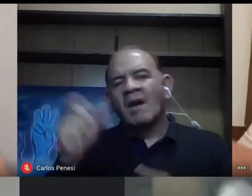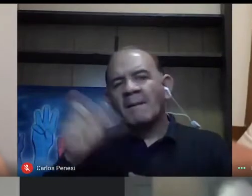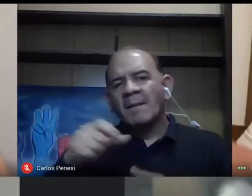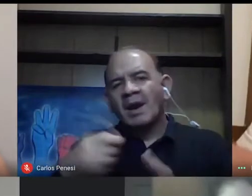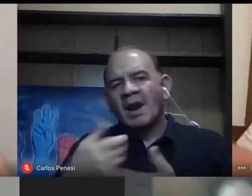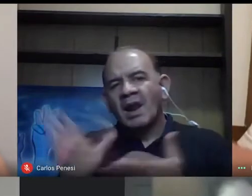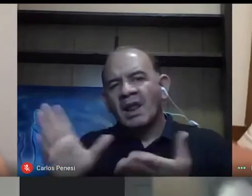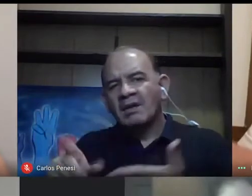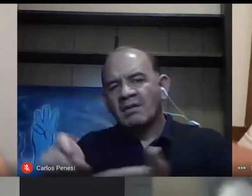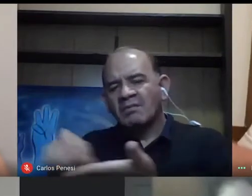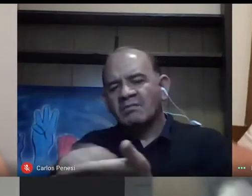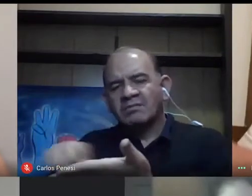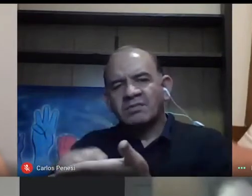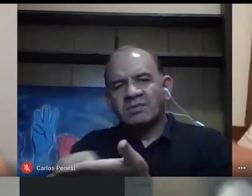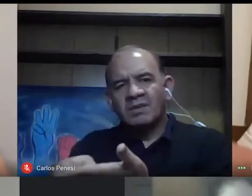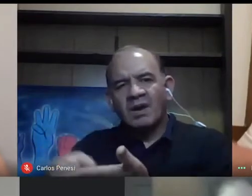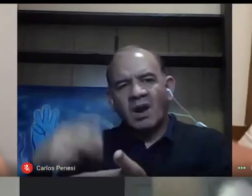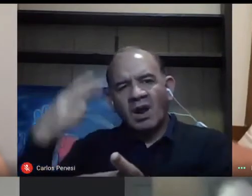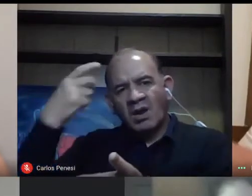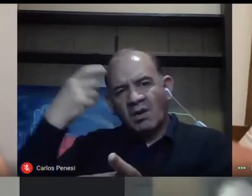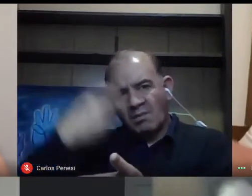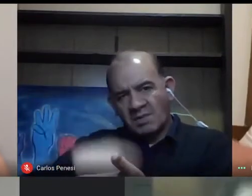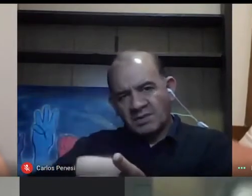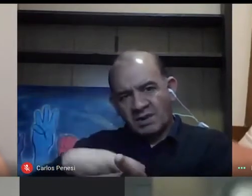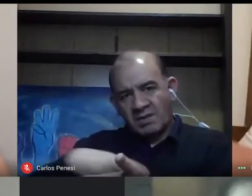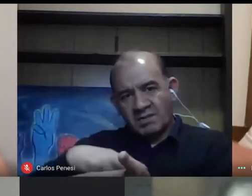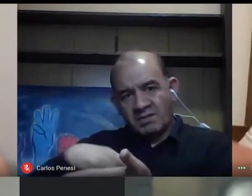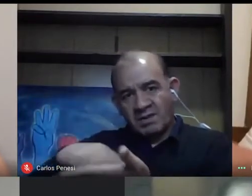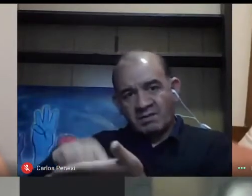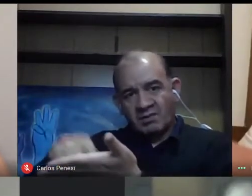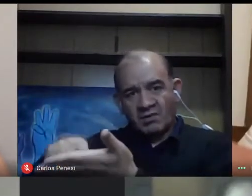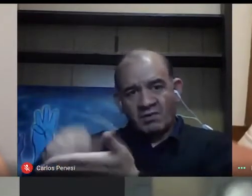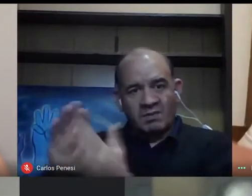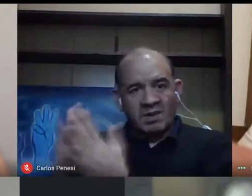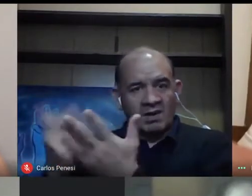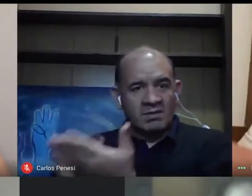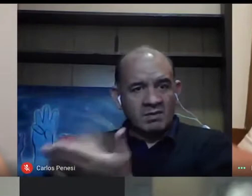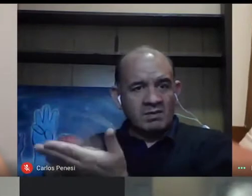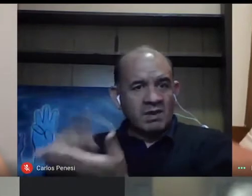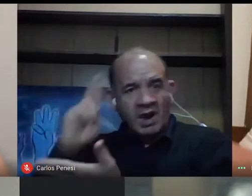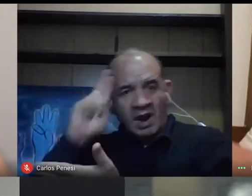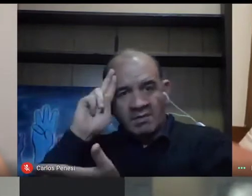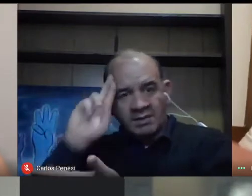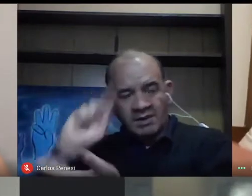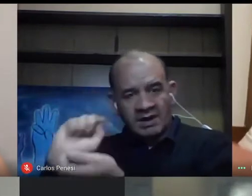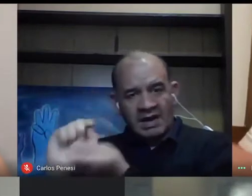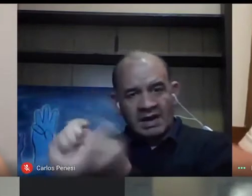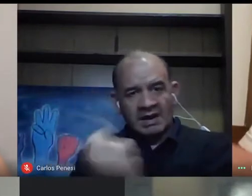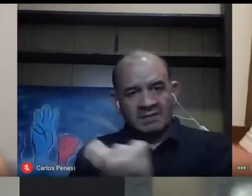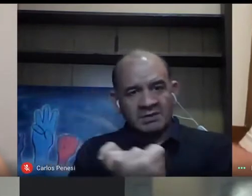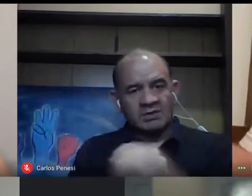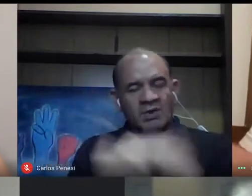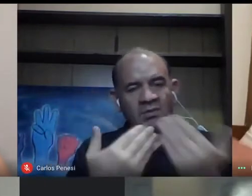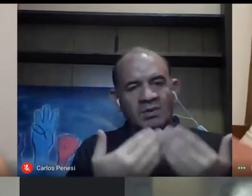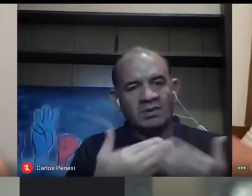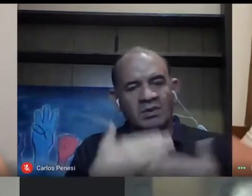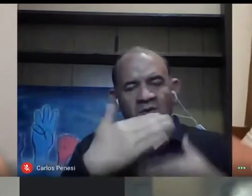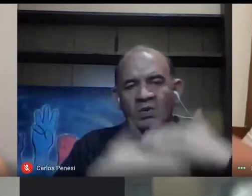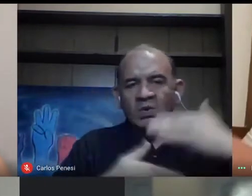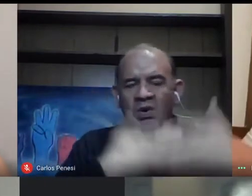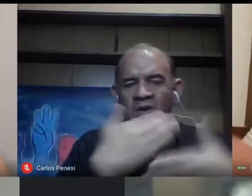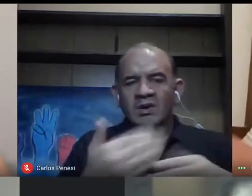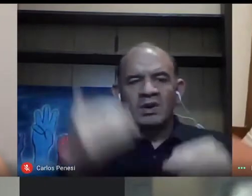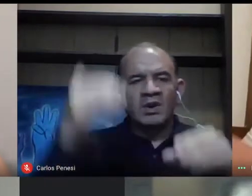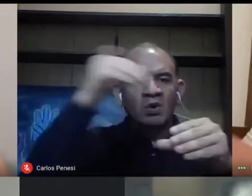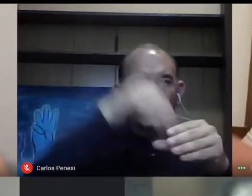acceso a la información. Pero no basta con sacar las limitantes. Lo que todavía nos falta hacer como país es incorporar en